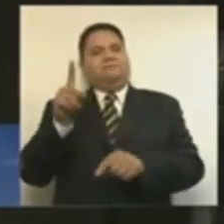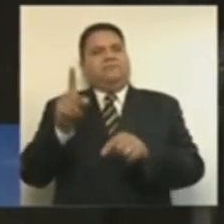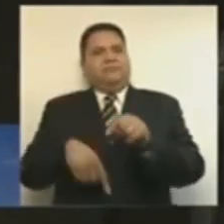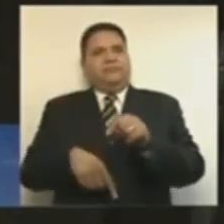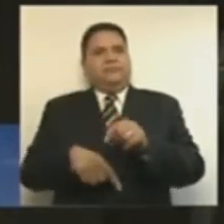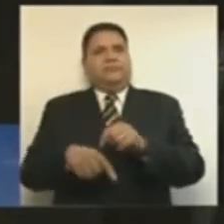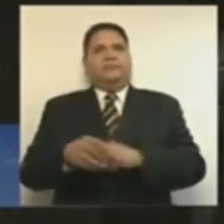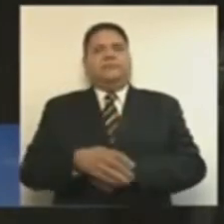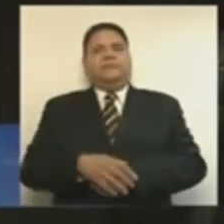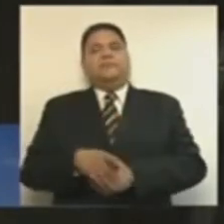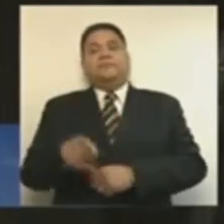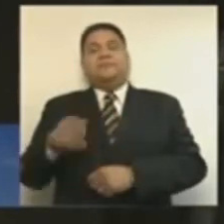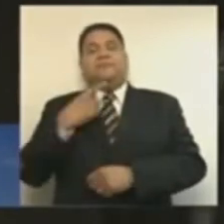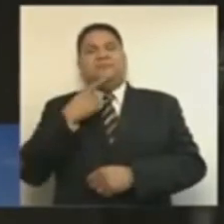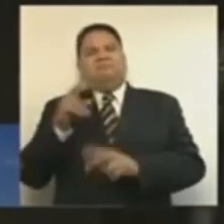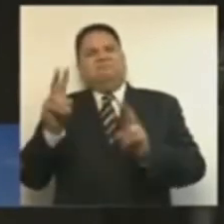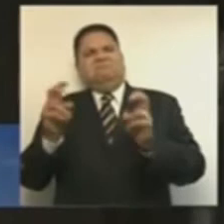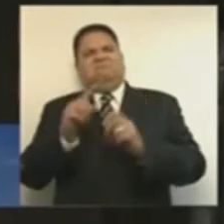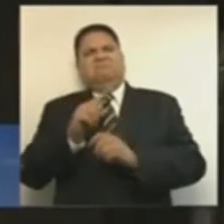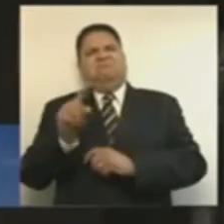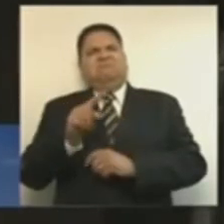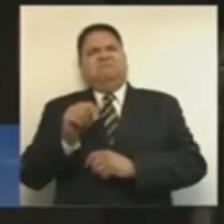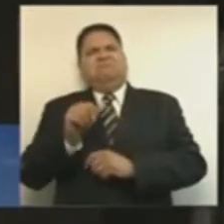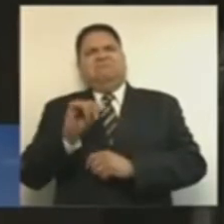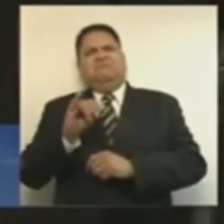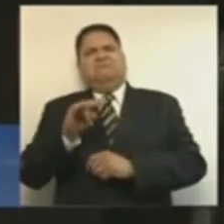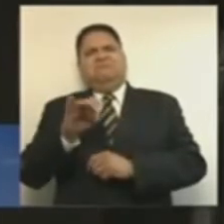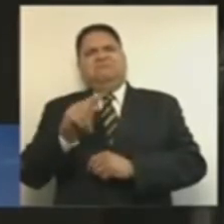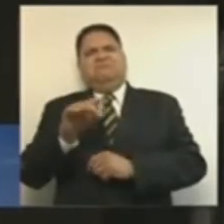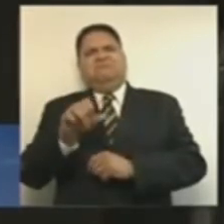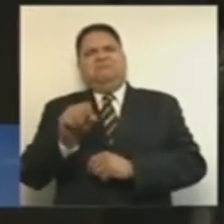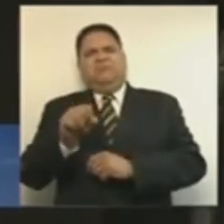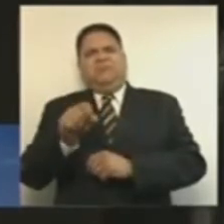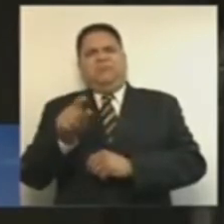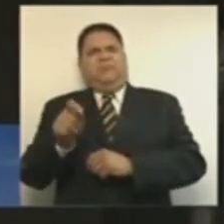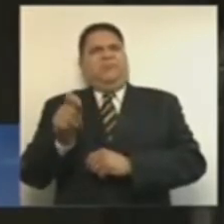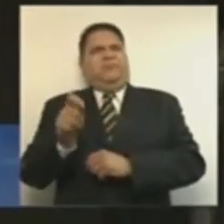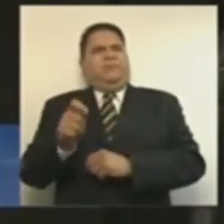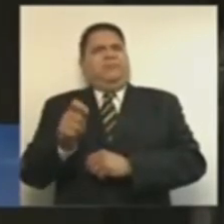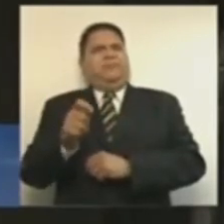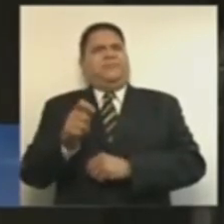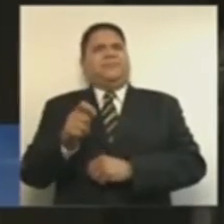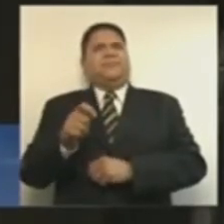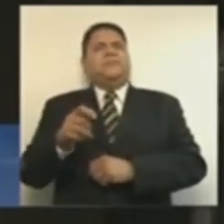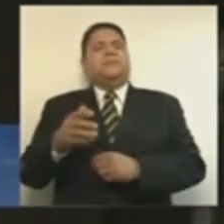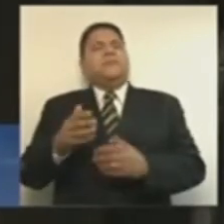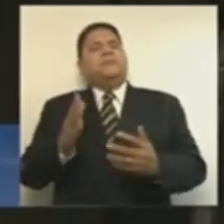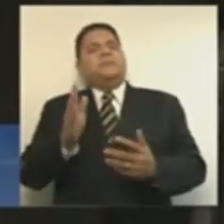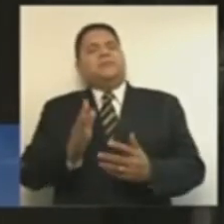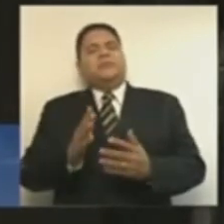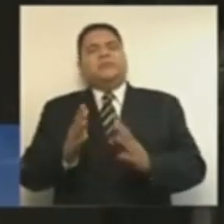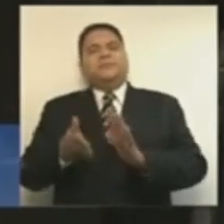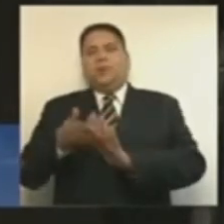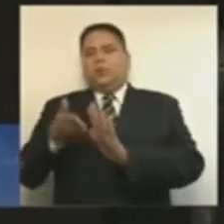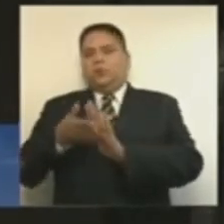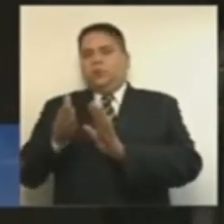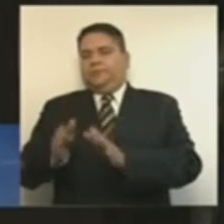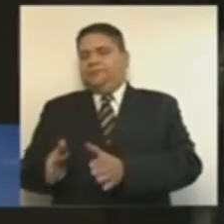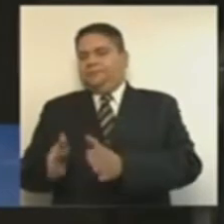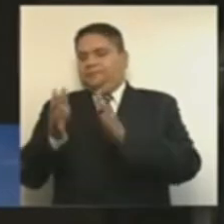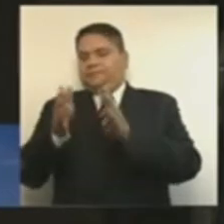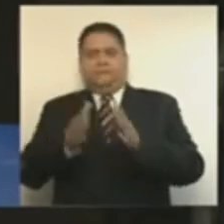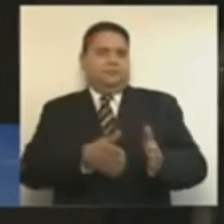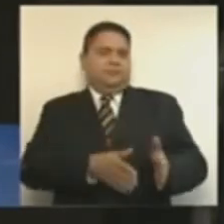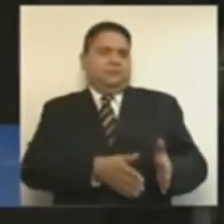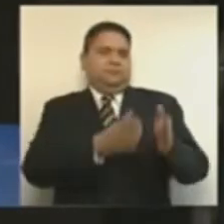los sainetes, pues, eran los que se daban en las obras entre espacio y espacio, y que pareciera